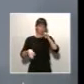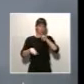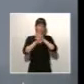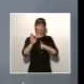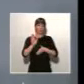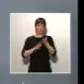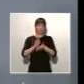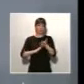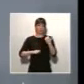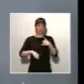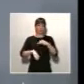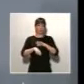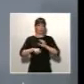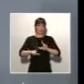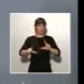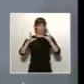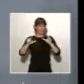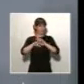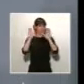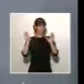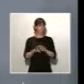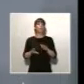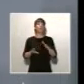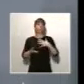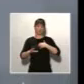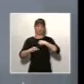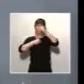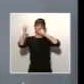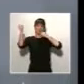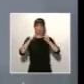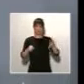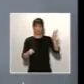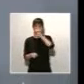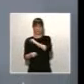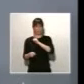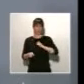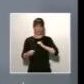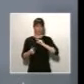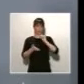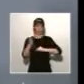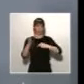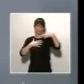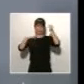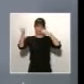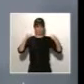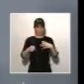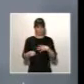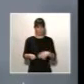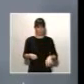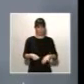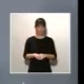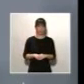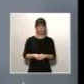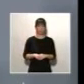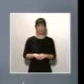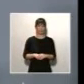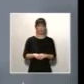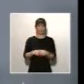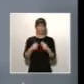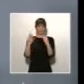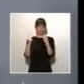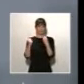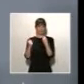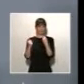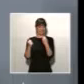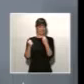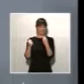incorporarse por las comunidades autónomas para ser contratados y, además de ellos, de los dos últimos